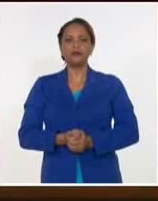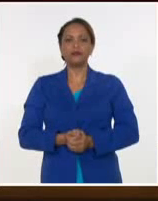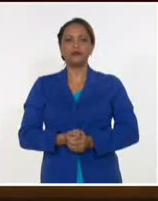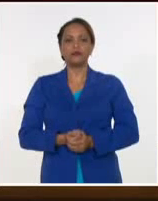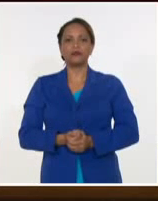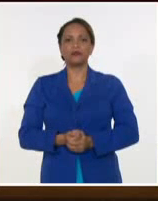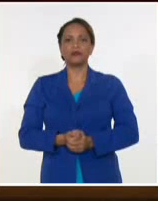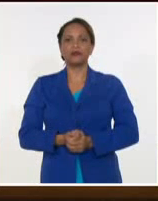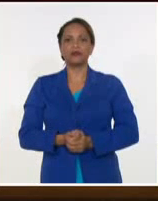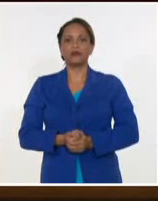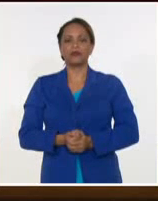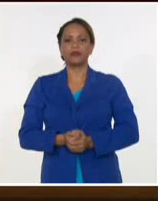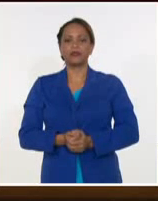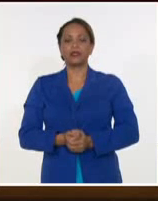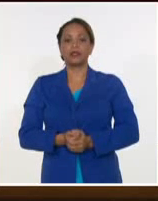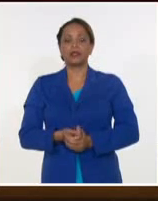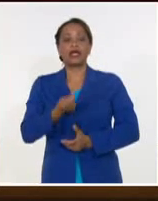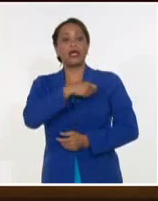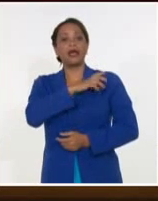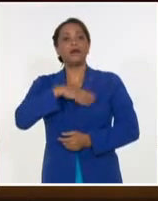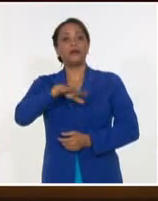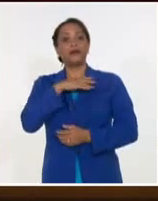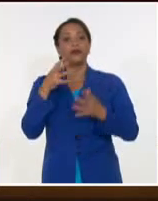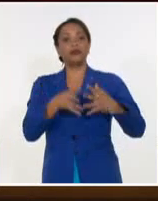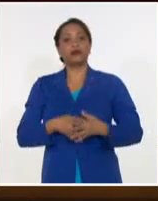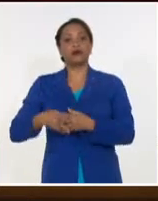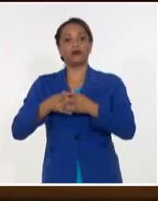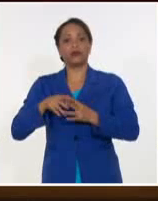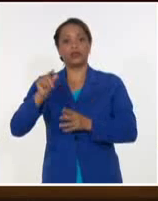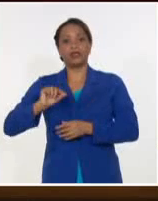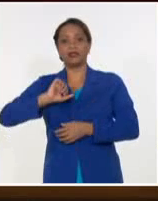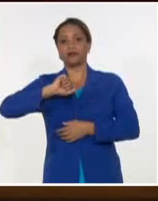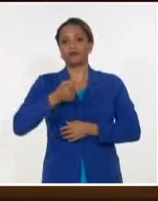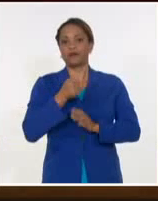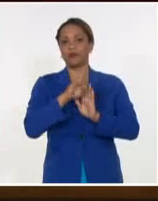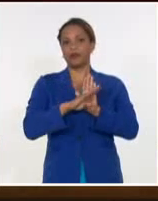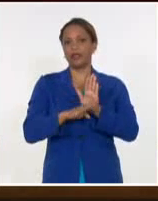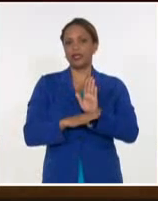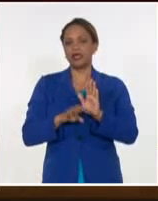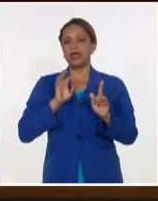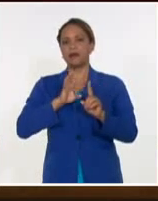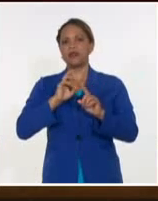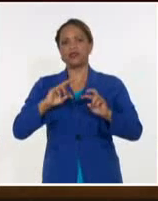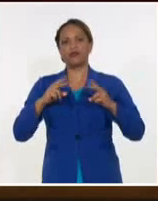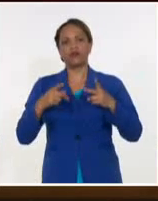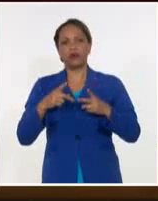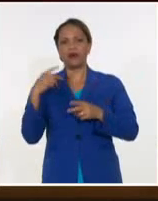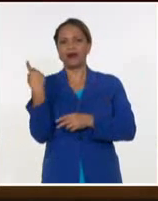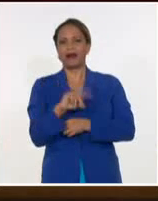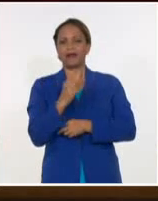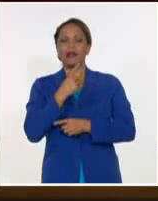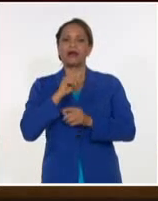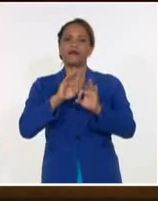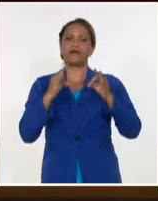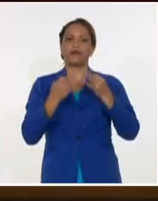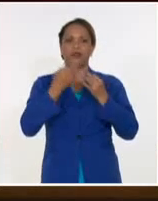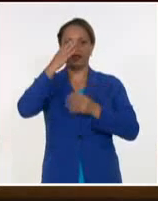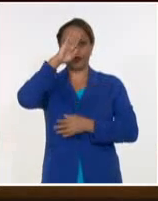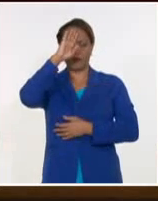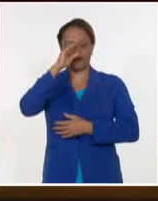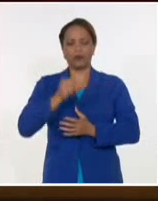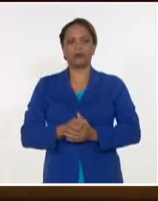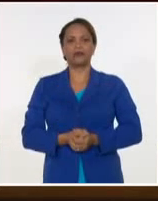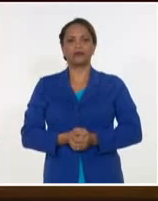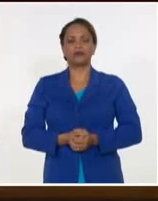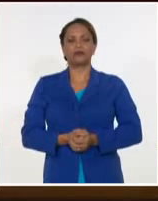las administraciones estadounidenses refuerzan las medidas coercitivas y amenazan con nuevos castigos a las familias cubanas. Ya